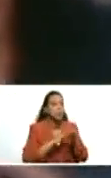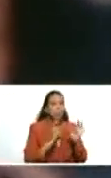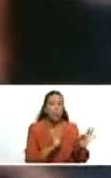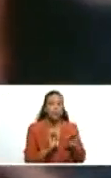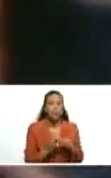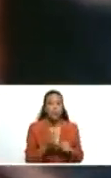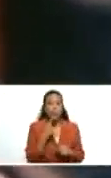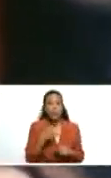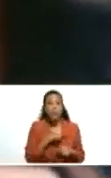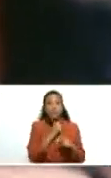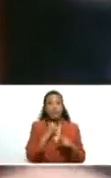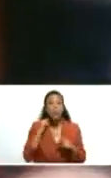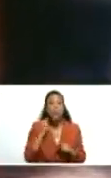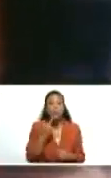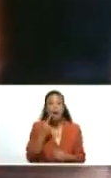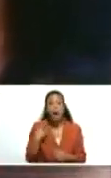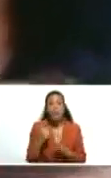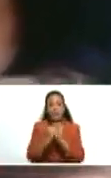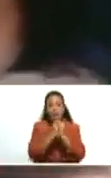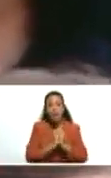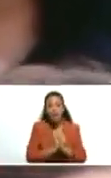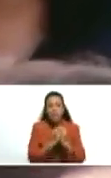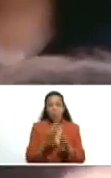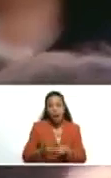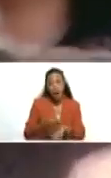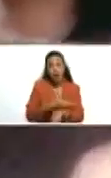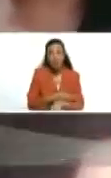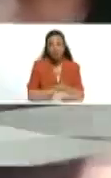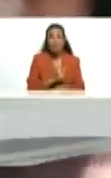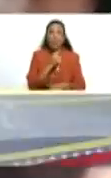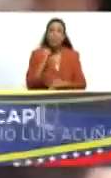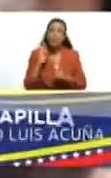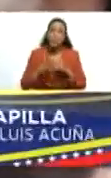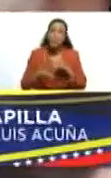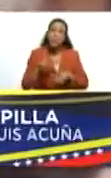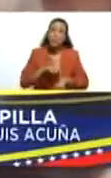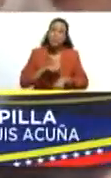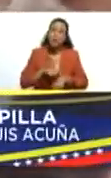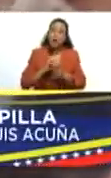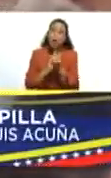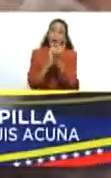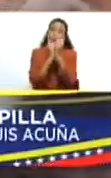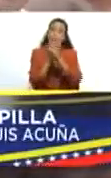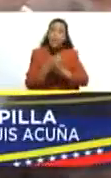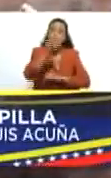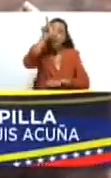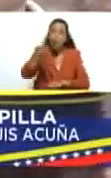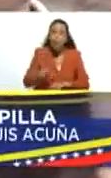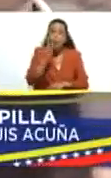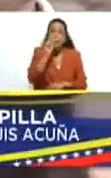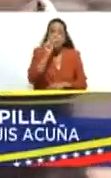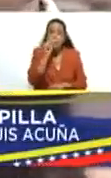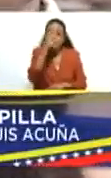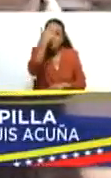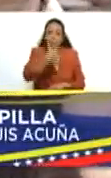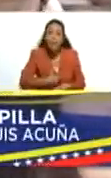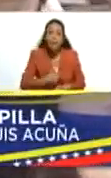Como ha dicho el padre Numa Molina, en los últimos tiempos se convirtió